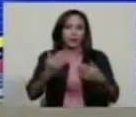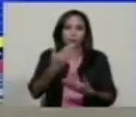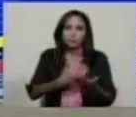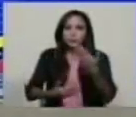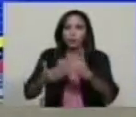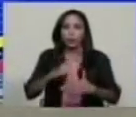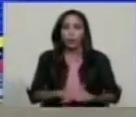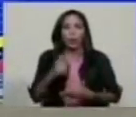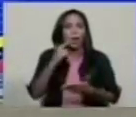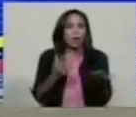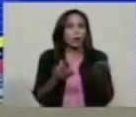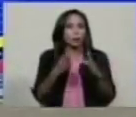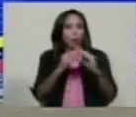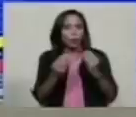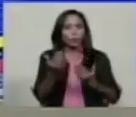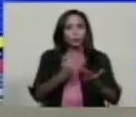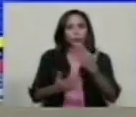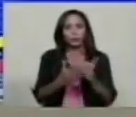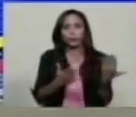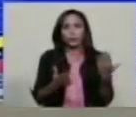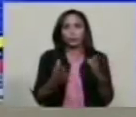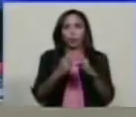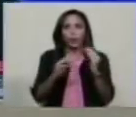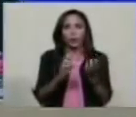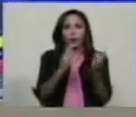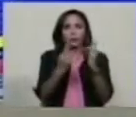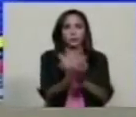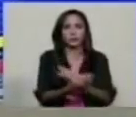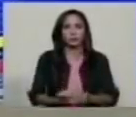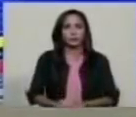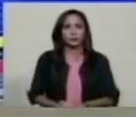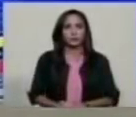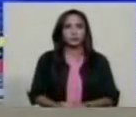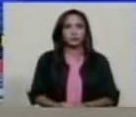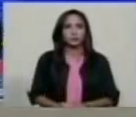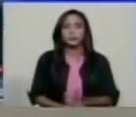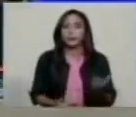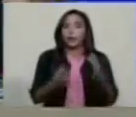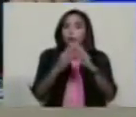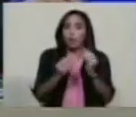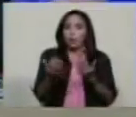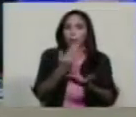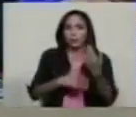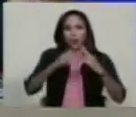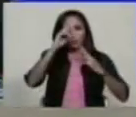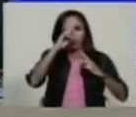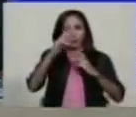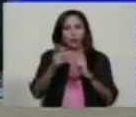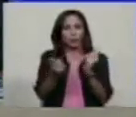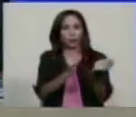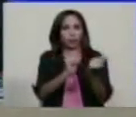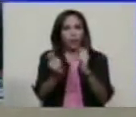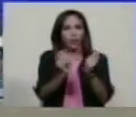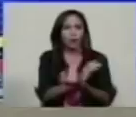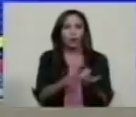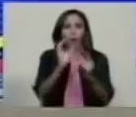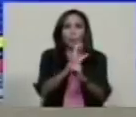ganancia compartida, de beneficio mutuo, de inversiones crecientes, de respeto, de diálogo